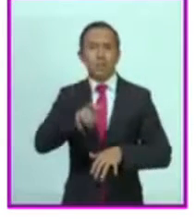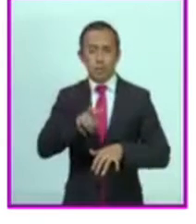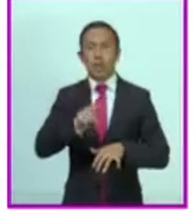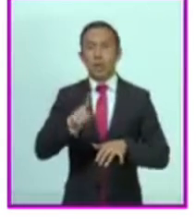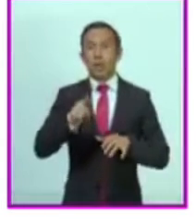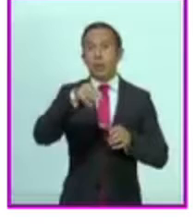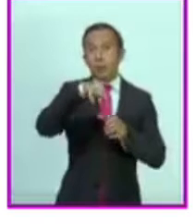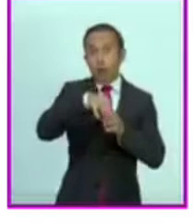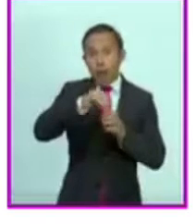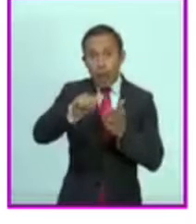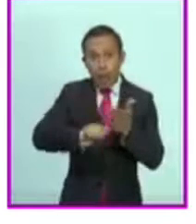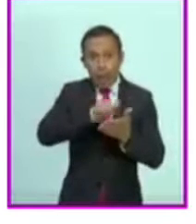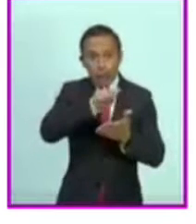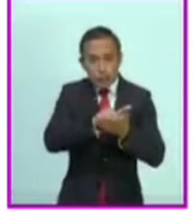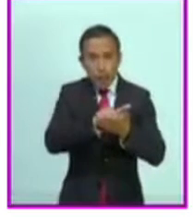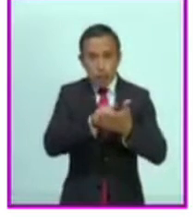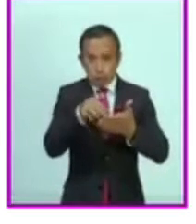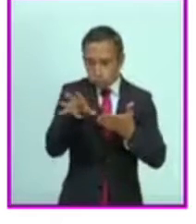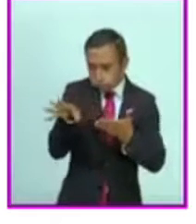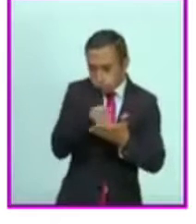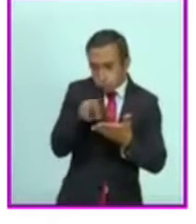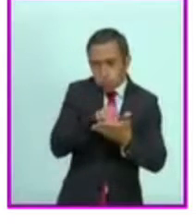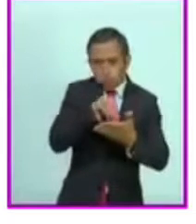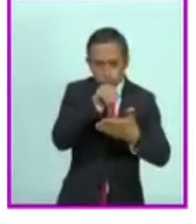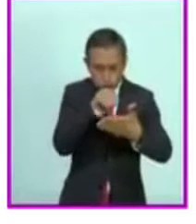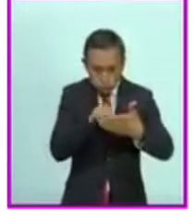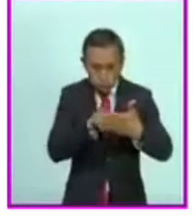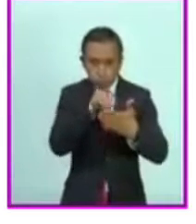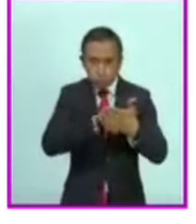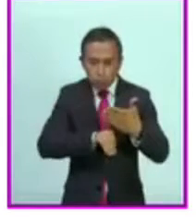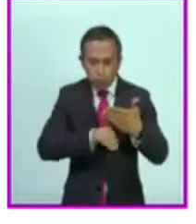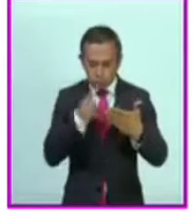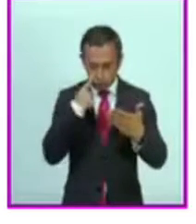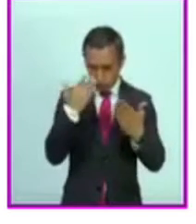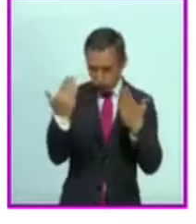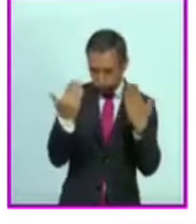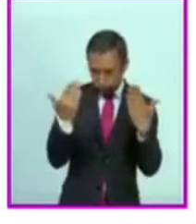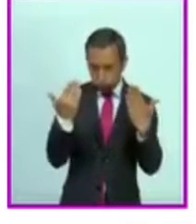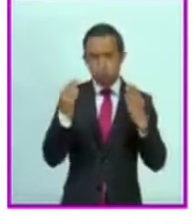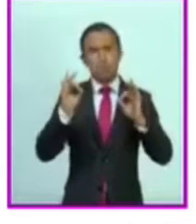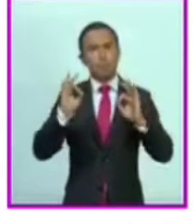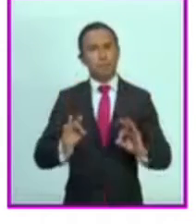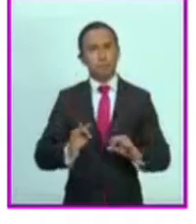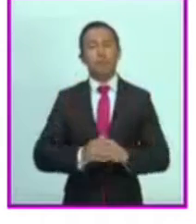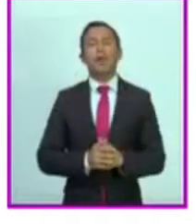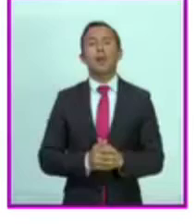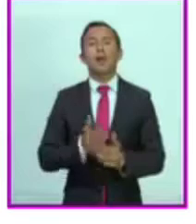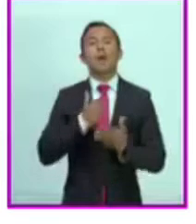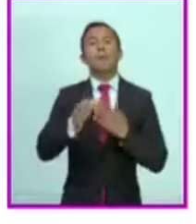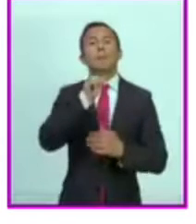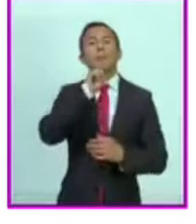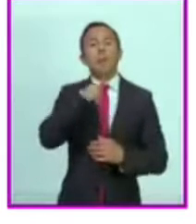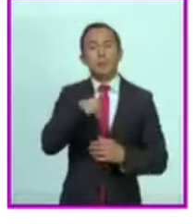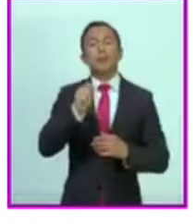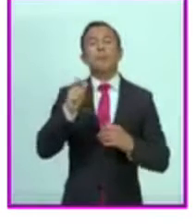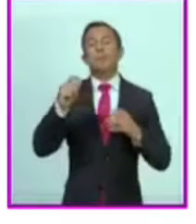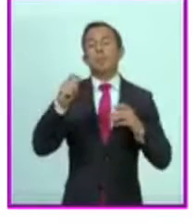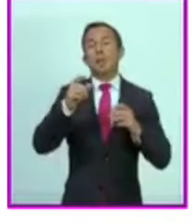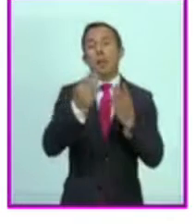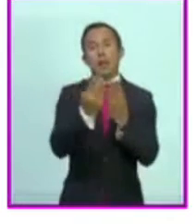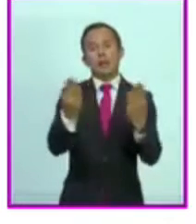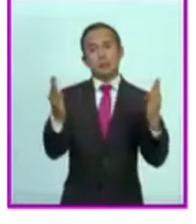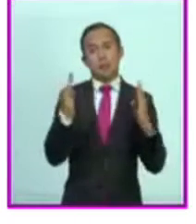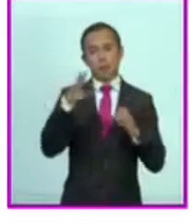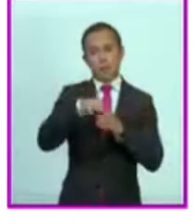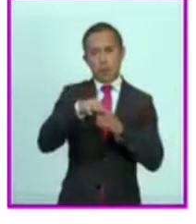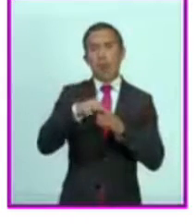acta fueron capturados correctamente además podrán compararse con los carteles que se irán colocando en el exterior de las casillas